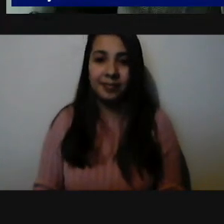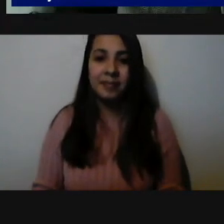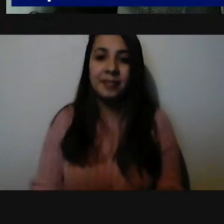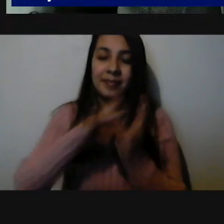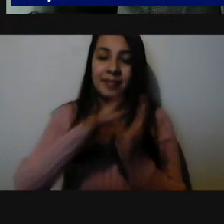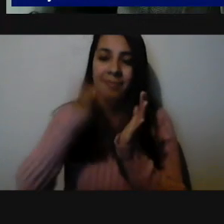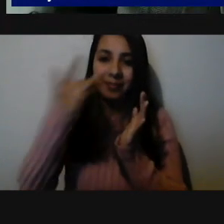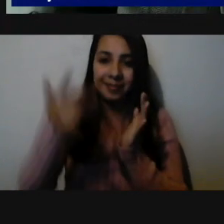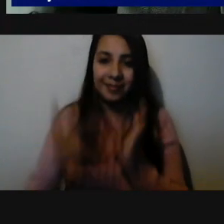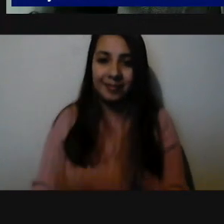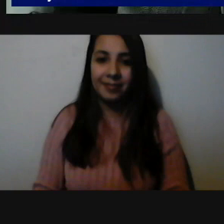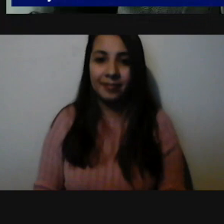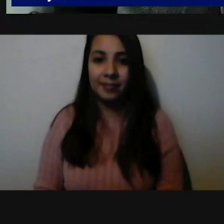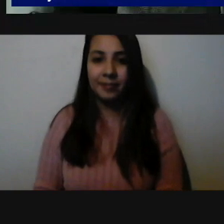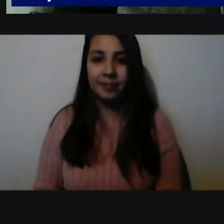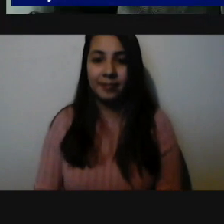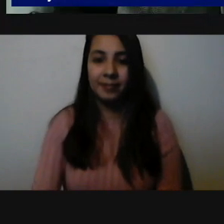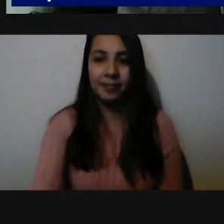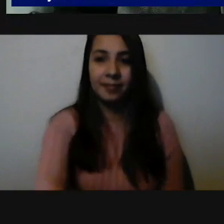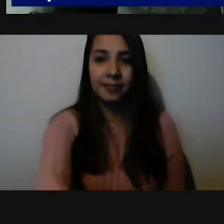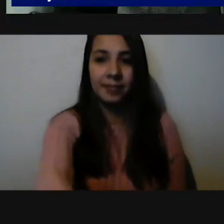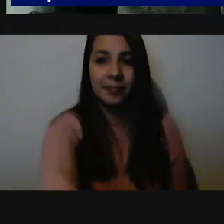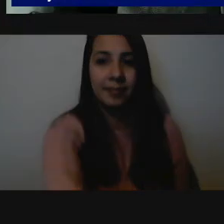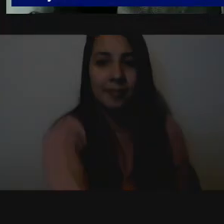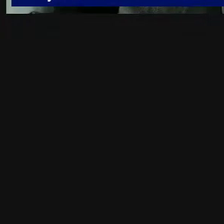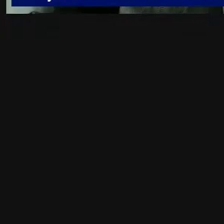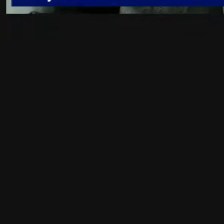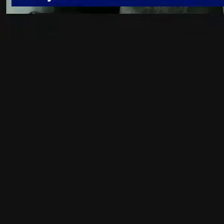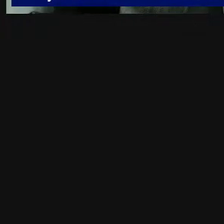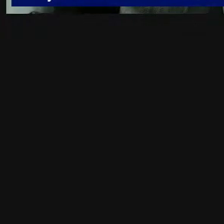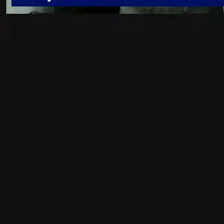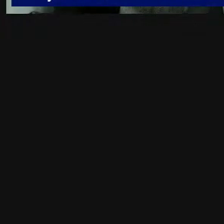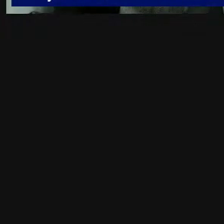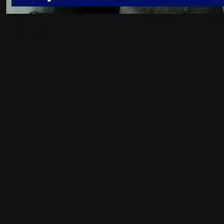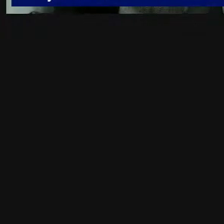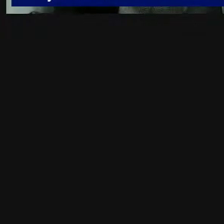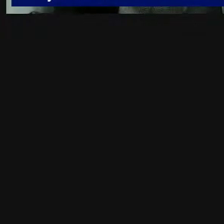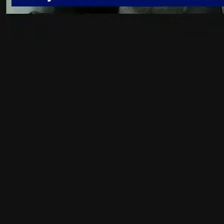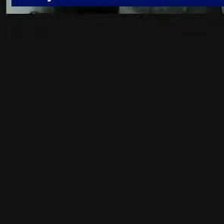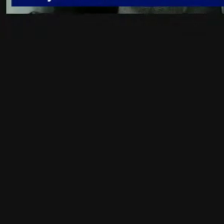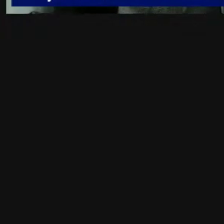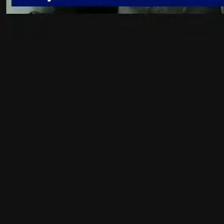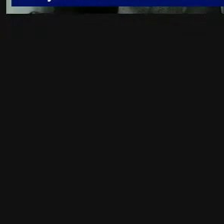Miguel. Perfecto, muchas gracias. Muchas gracias, Que Alejandro. estén bien. Gracias.